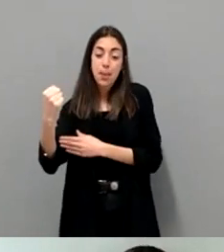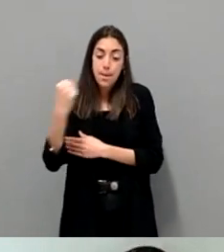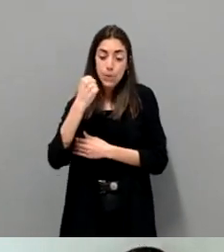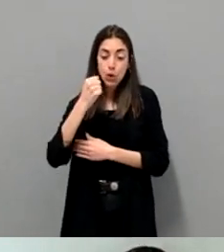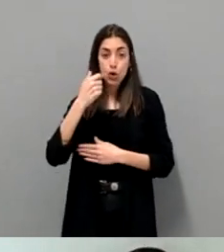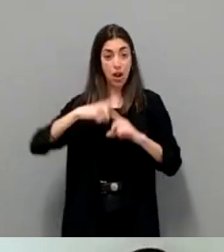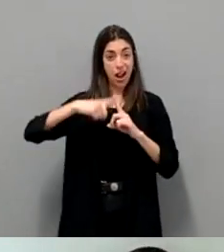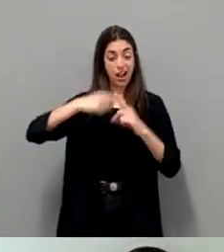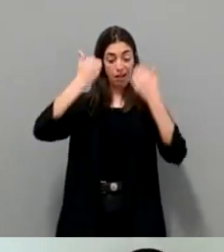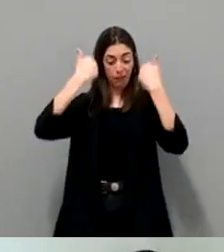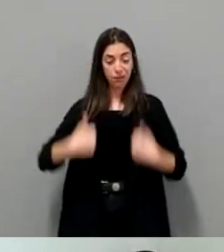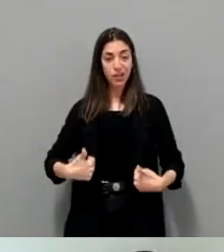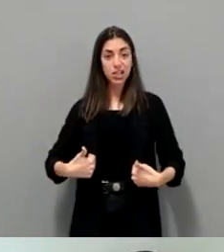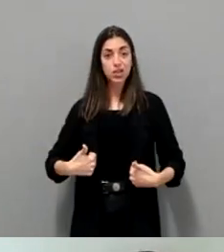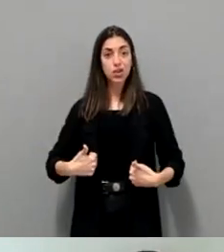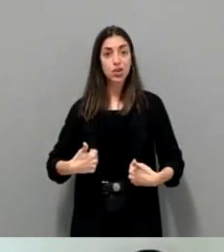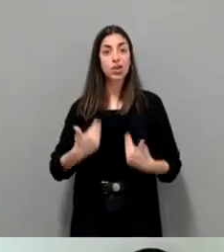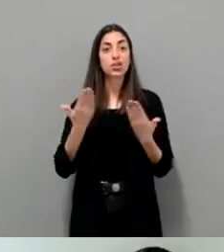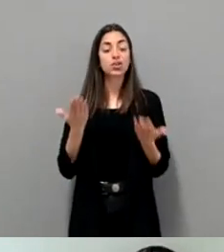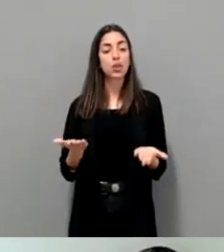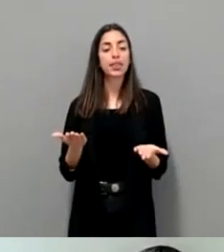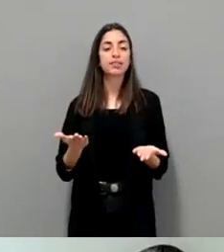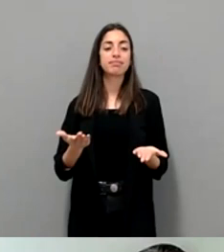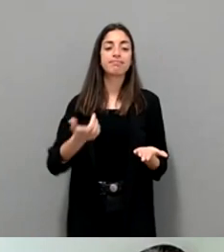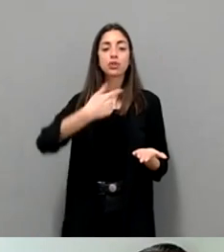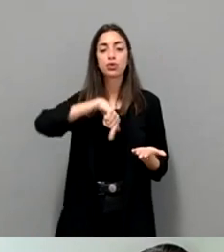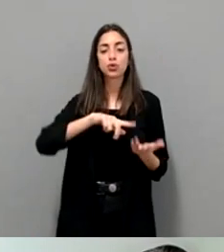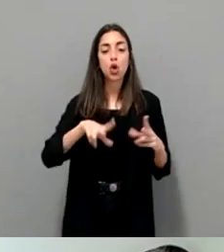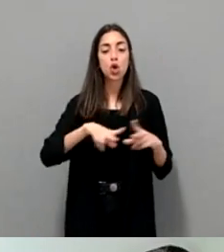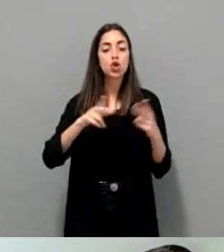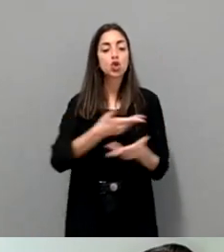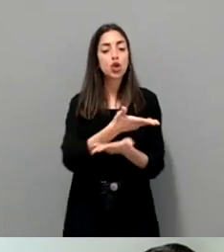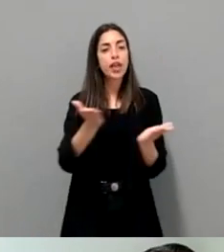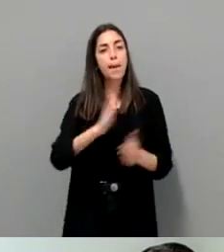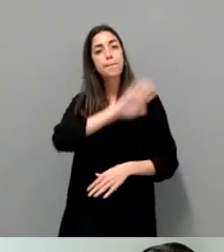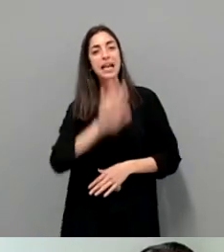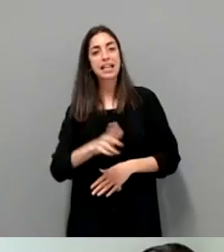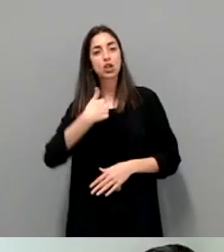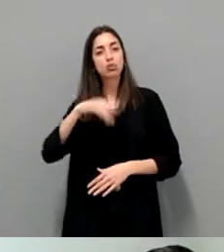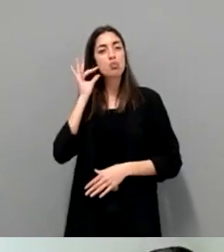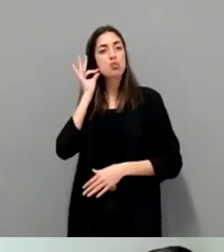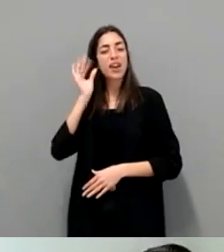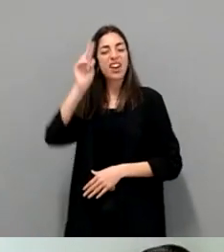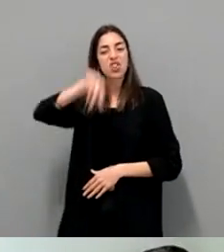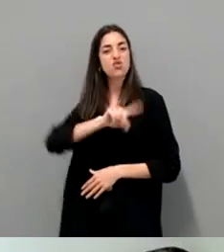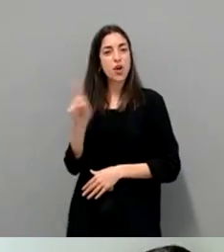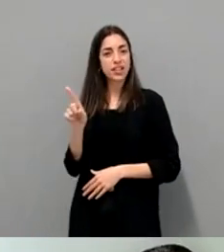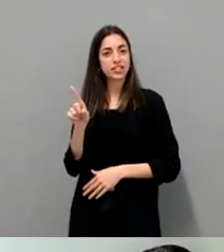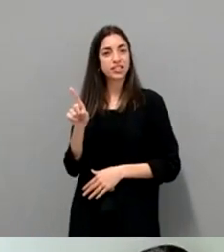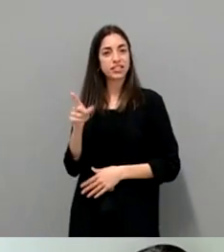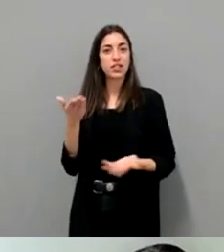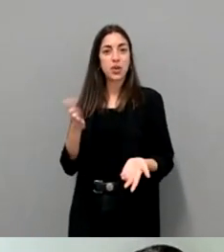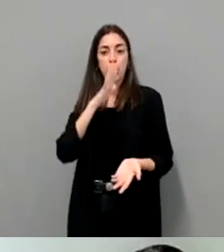físico, pues digamos que para la sociedad no somos mujeres, pero cuidado,